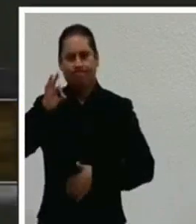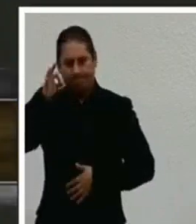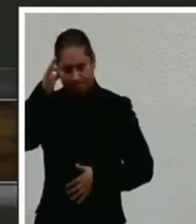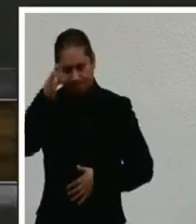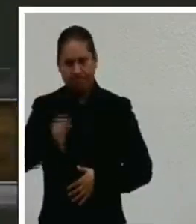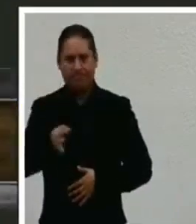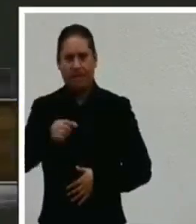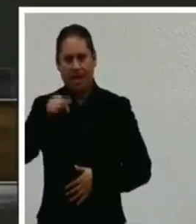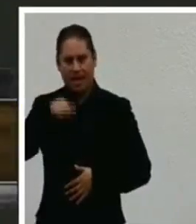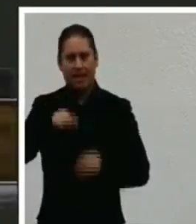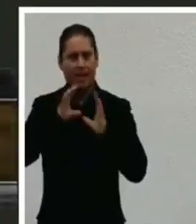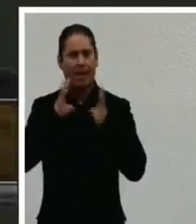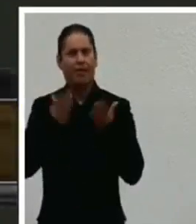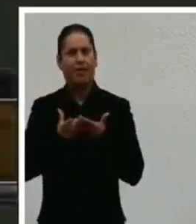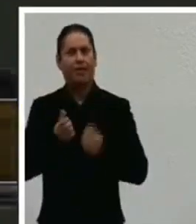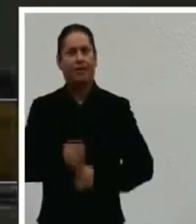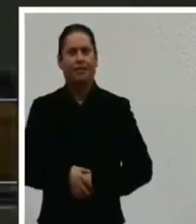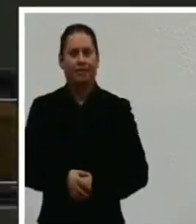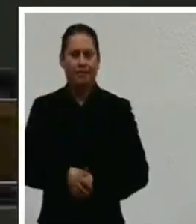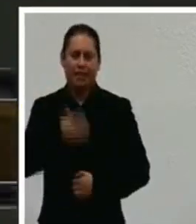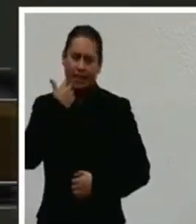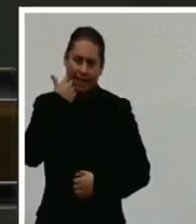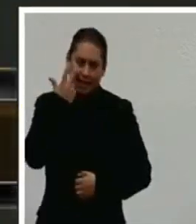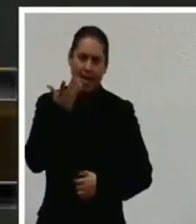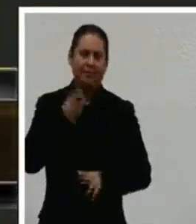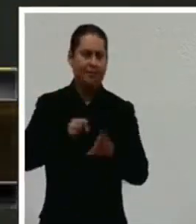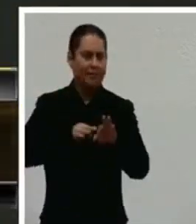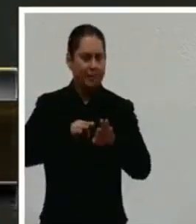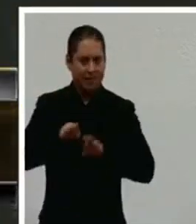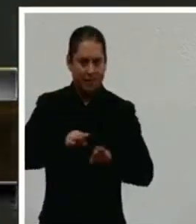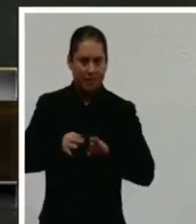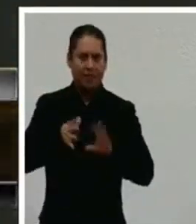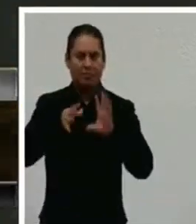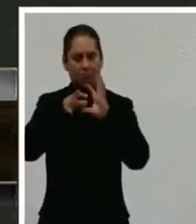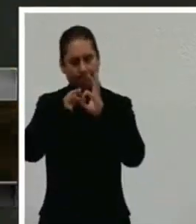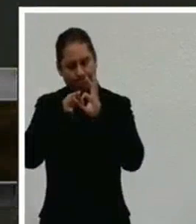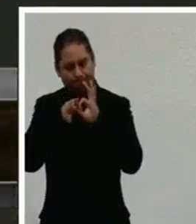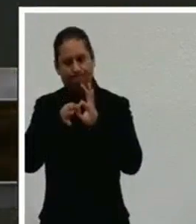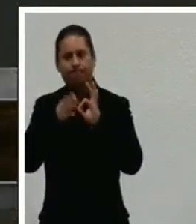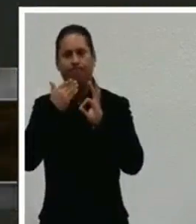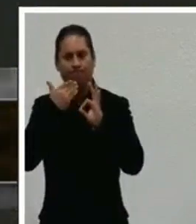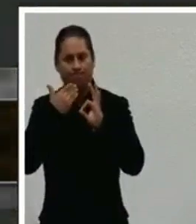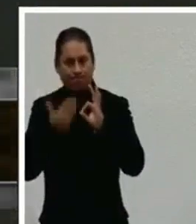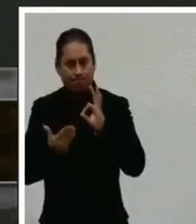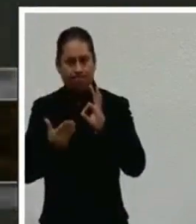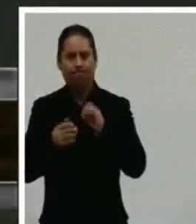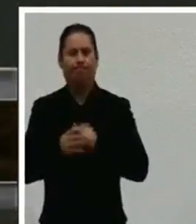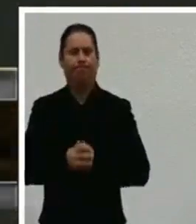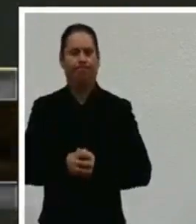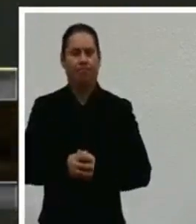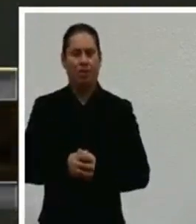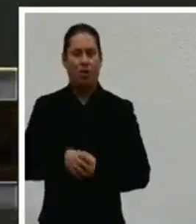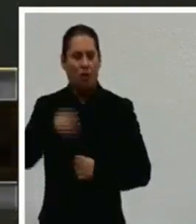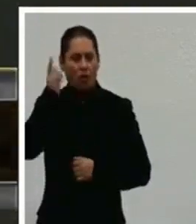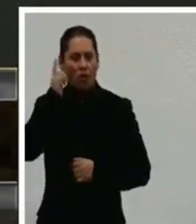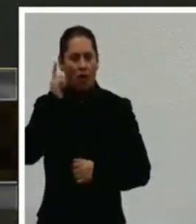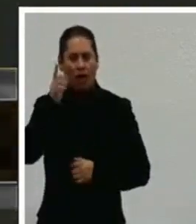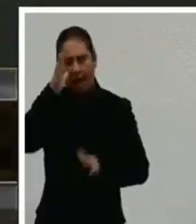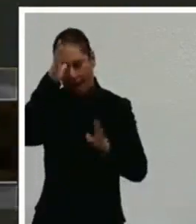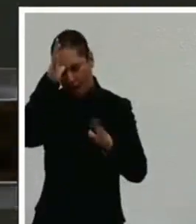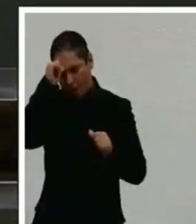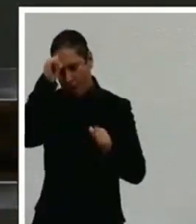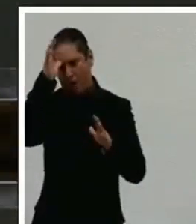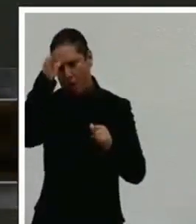compromiso con esta legislatura y queremos trabajar, presidente, y todos de la mano. Yo creo que podemos lograr grandes